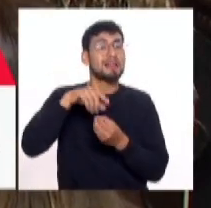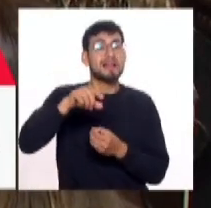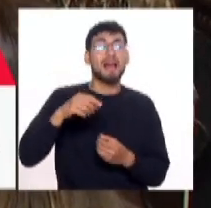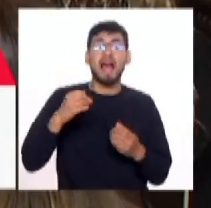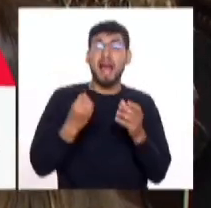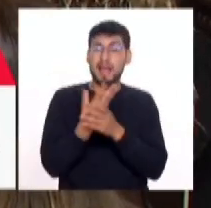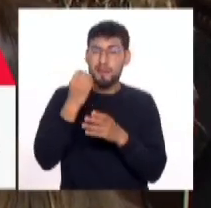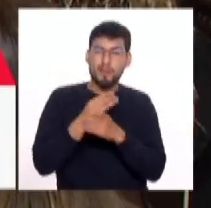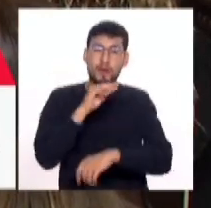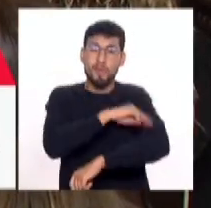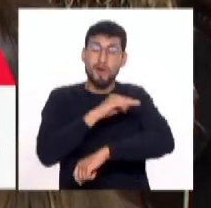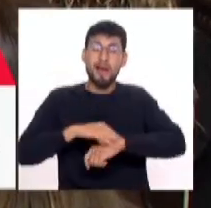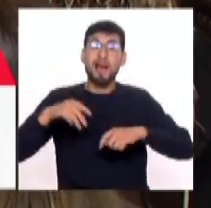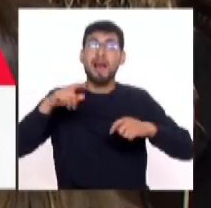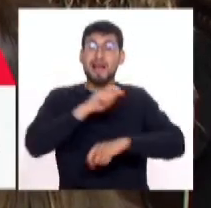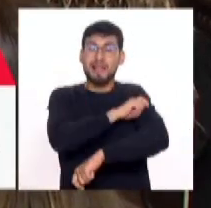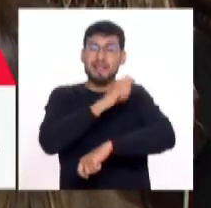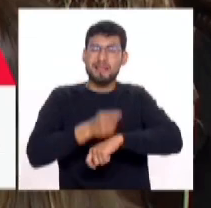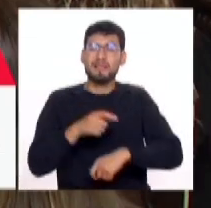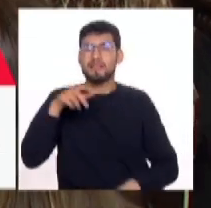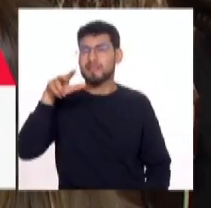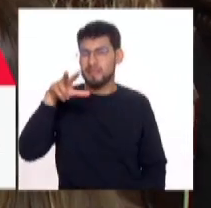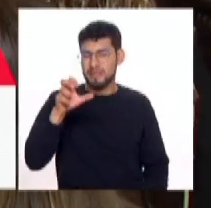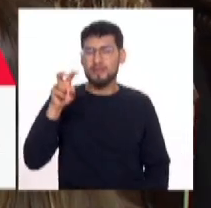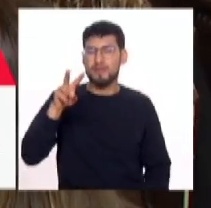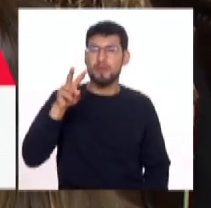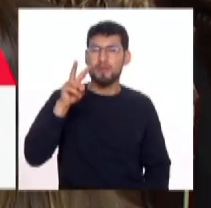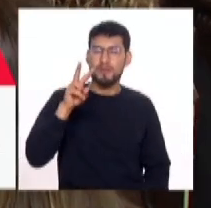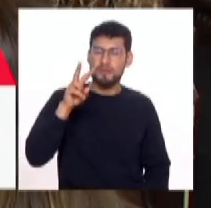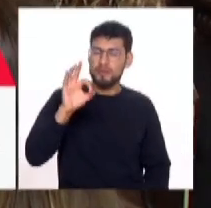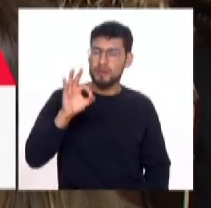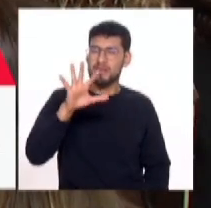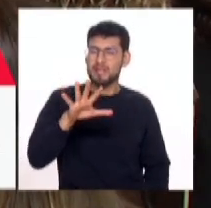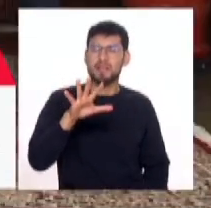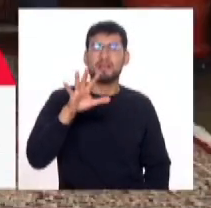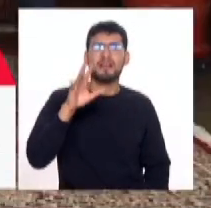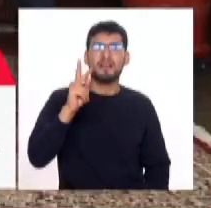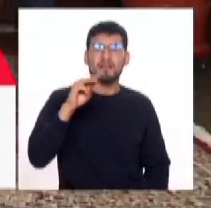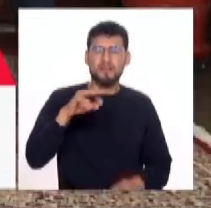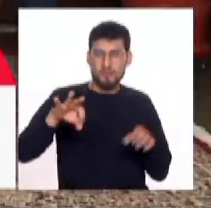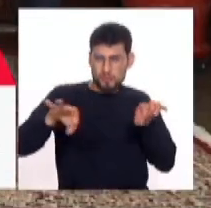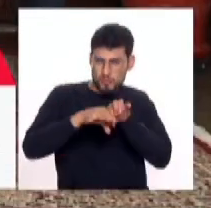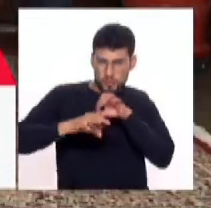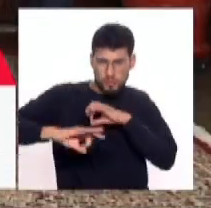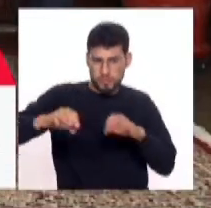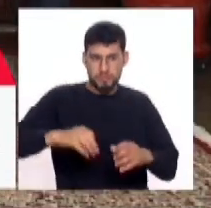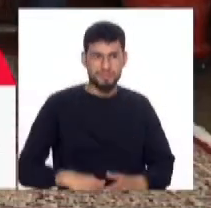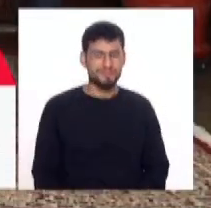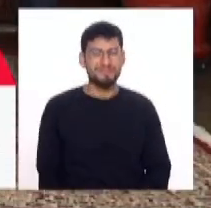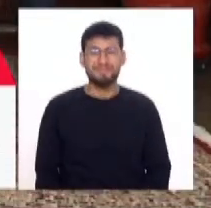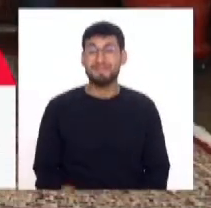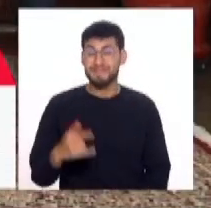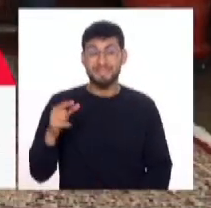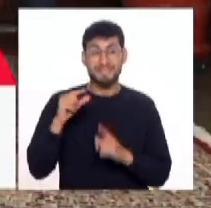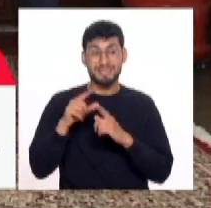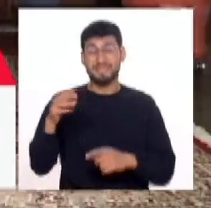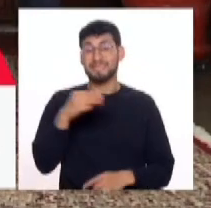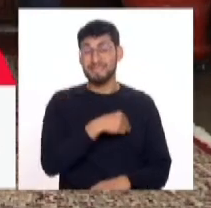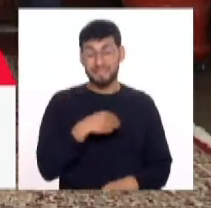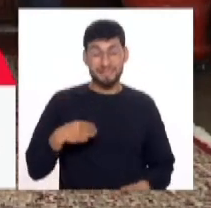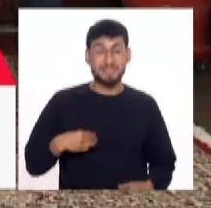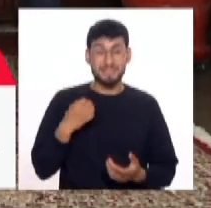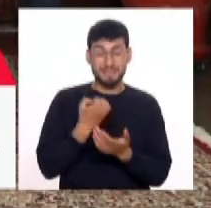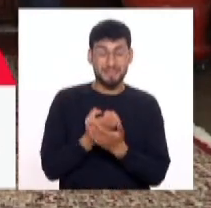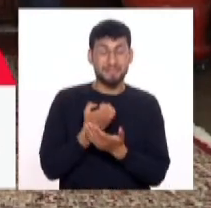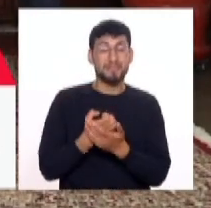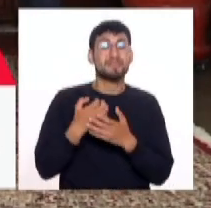Moquegua y Tacna tendría construida 395 kilómetros de redes. Ahora escuchamos la palabra del Ministerio de Economía